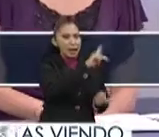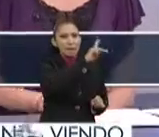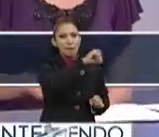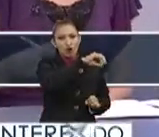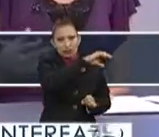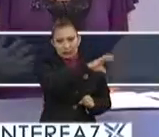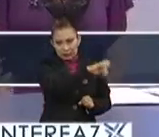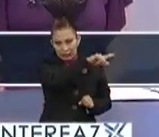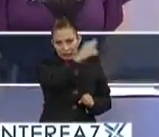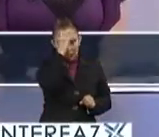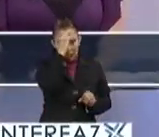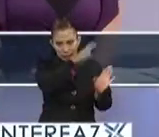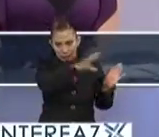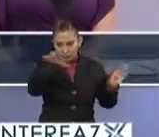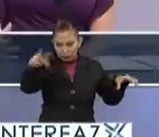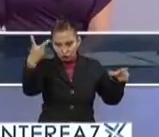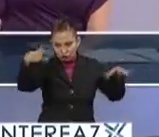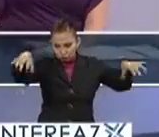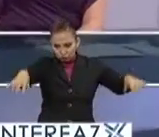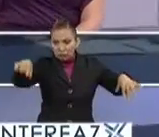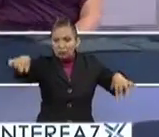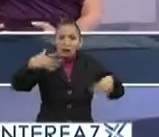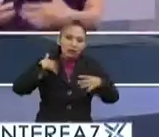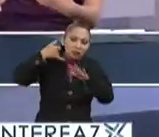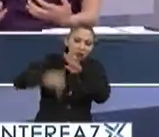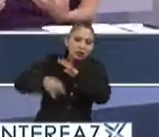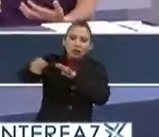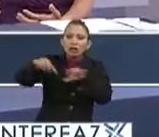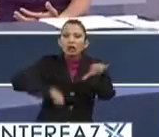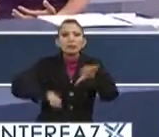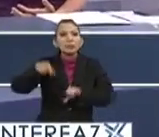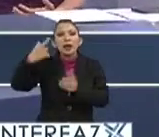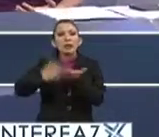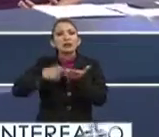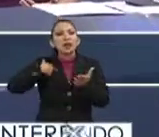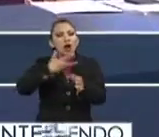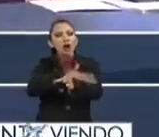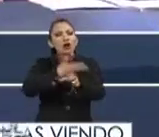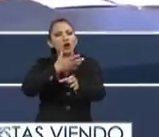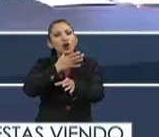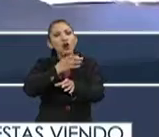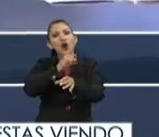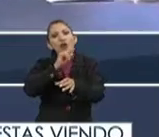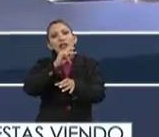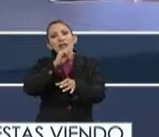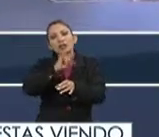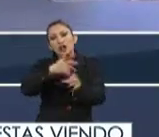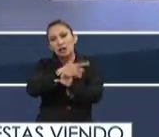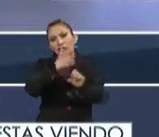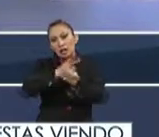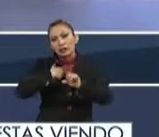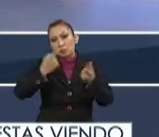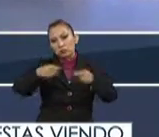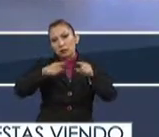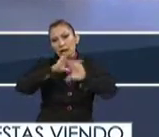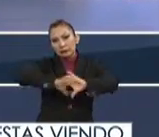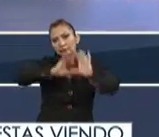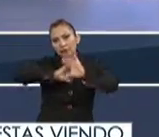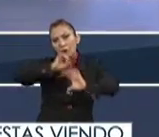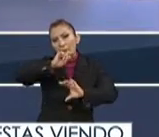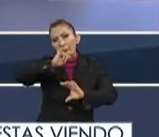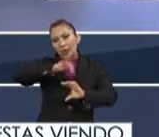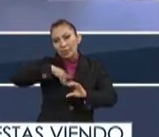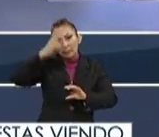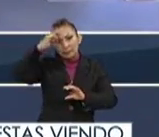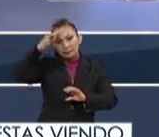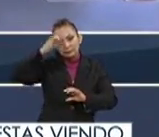Ponce. Platíquenos un poco más a fondo sobre las labores que realiza la Coordinación Nacional de Música y Ópera del Instituto Nacional de Bellas